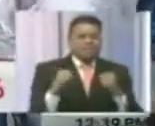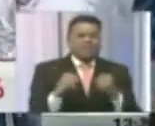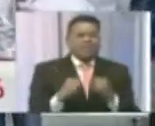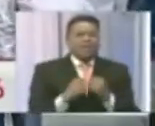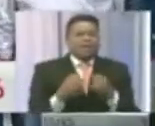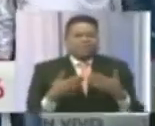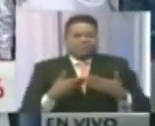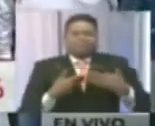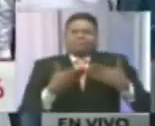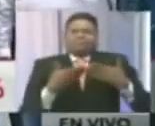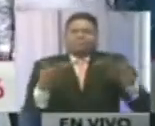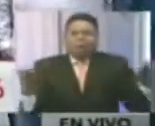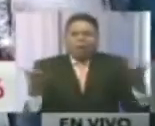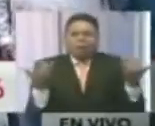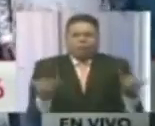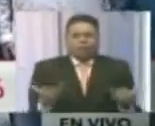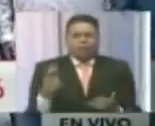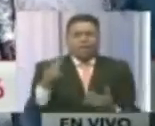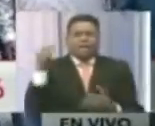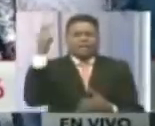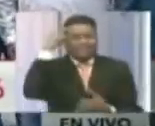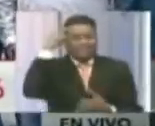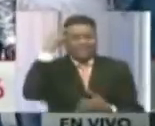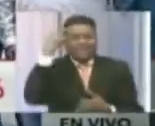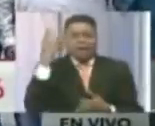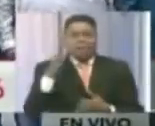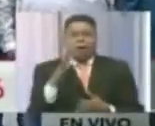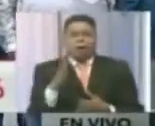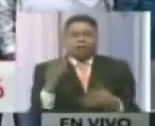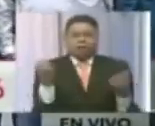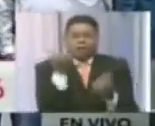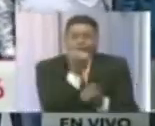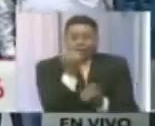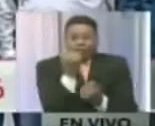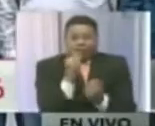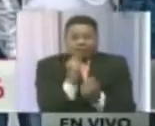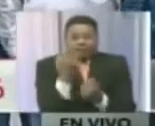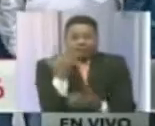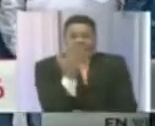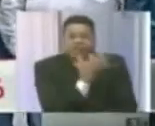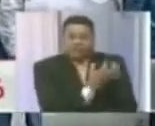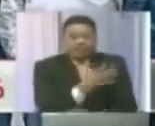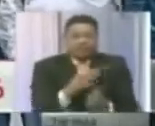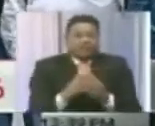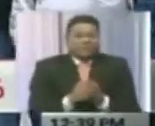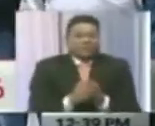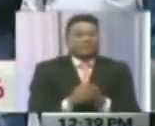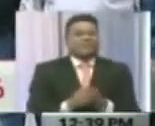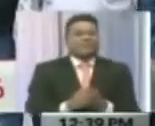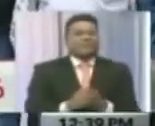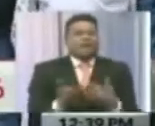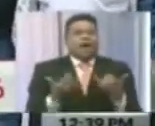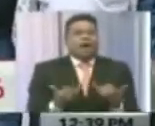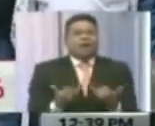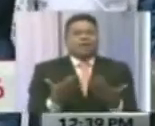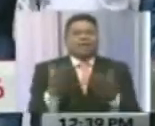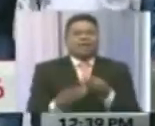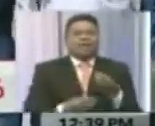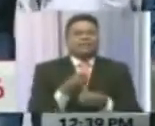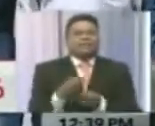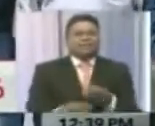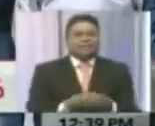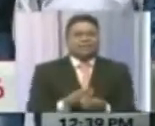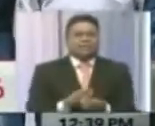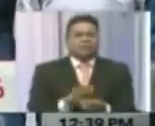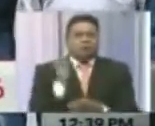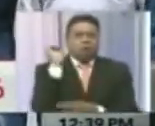abrigo en este día nublado, nos va a dar más detalles de lo que se desarrolla hoy en la ciudad de Mérida y también en el país, que tiene que ver con el Congreso